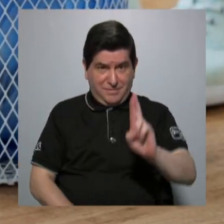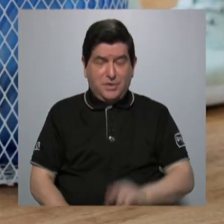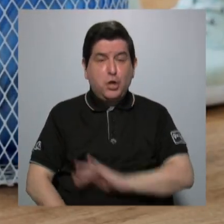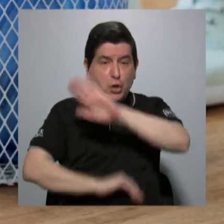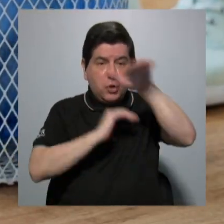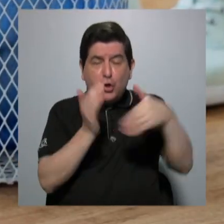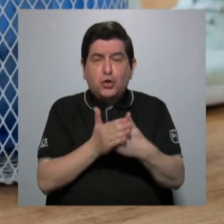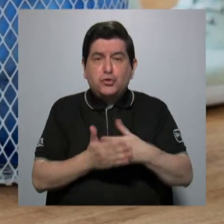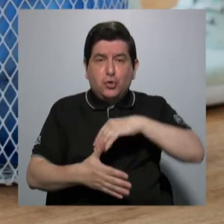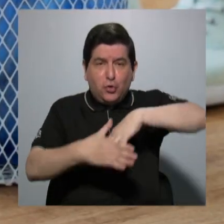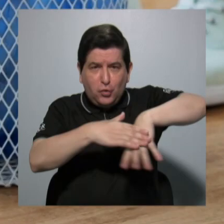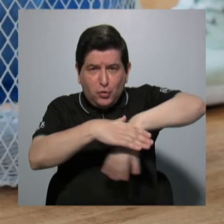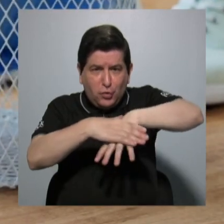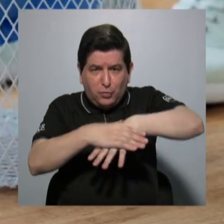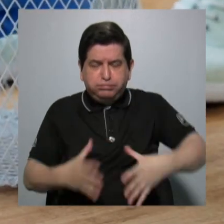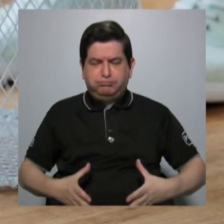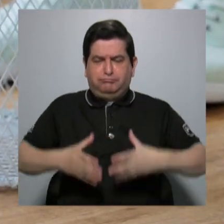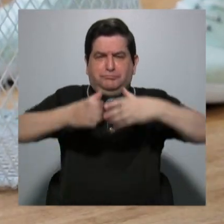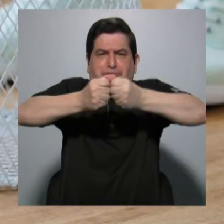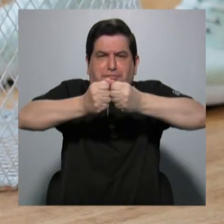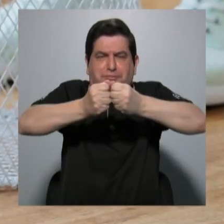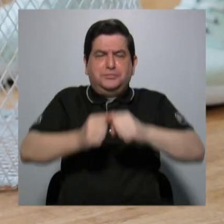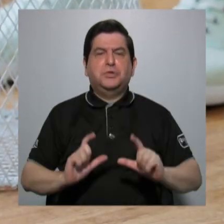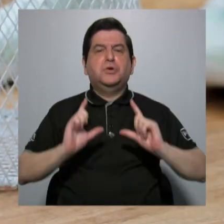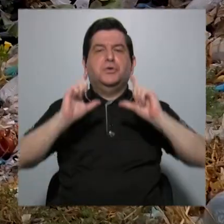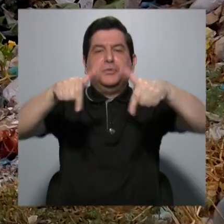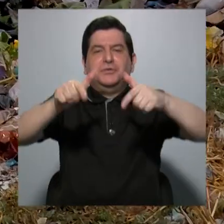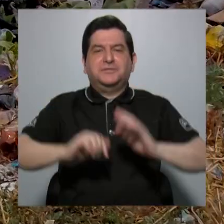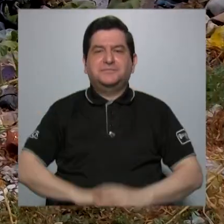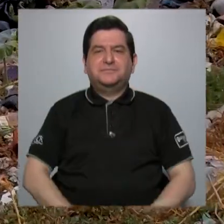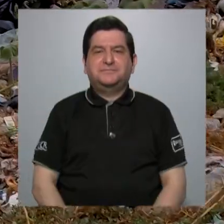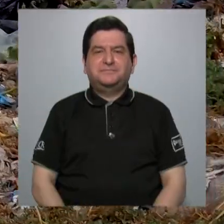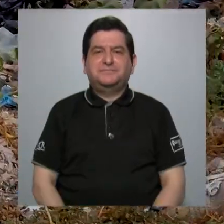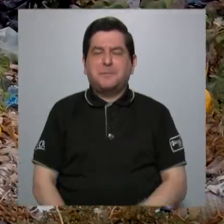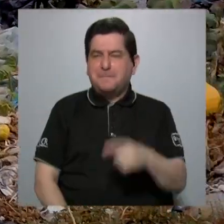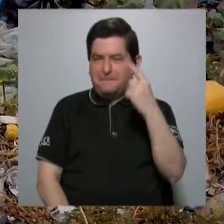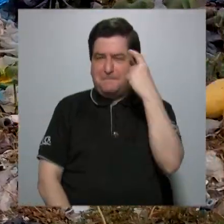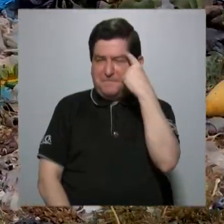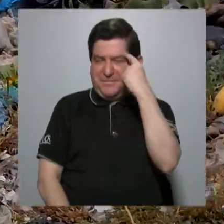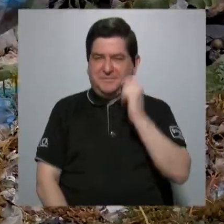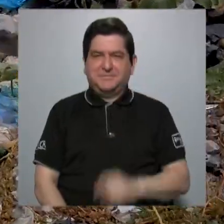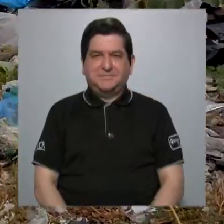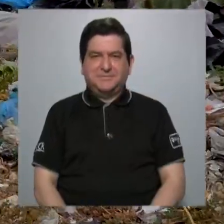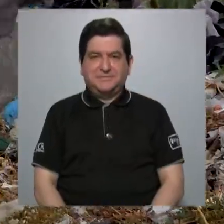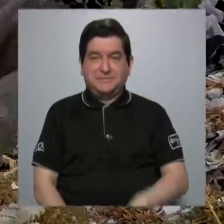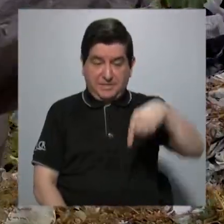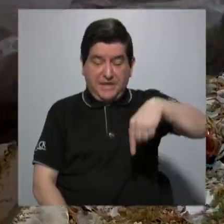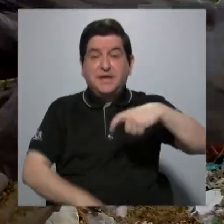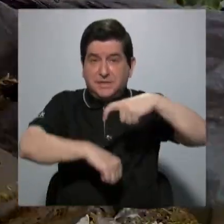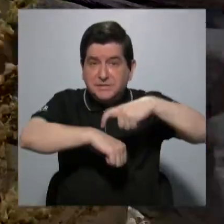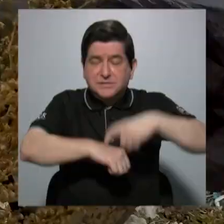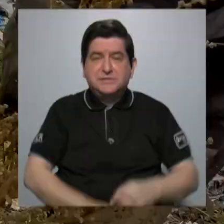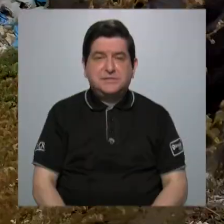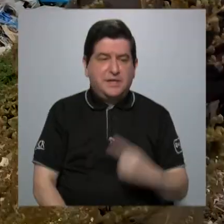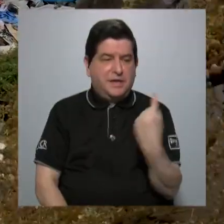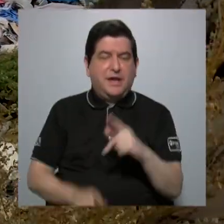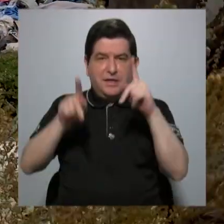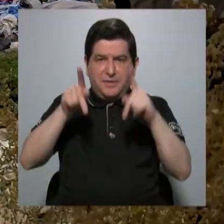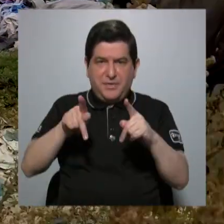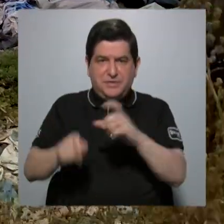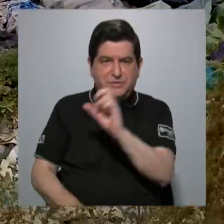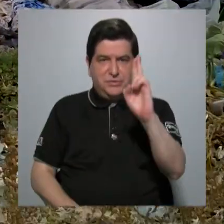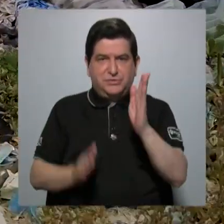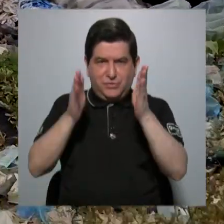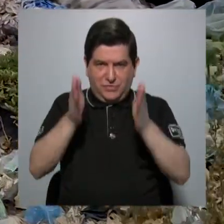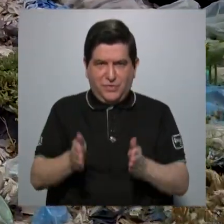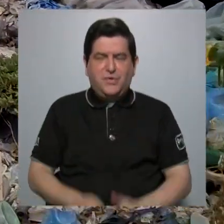costarricense, que echamos todo mezclado en una bolsa y se va a un vertedero. Figúrese usted, don Gustavo, que hoy en día cada costarricense